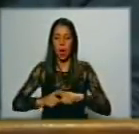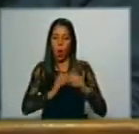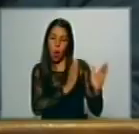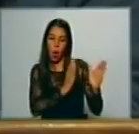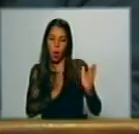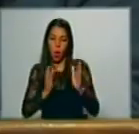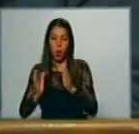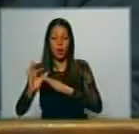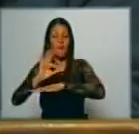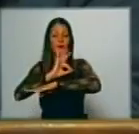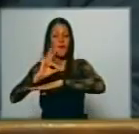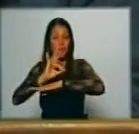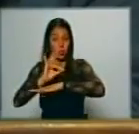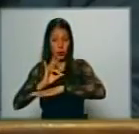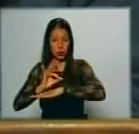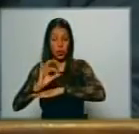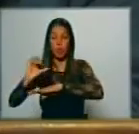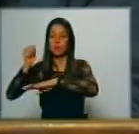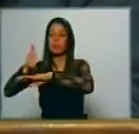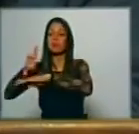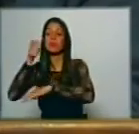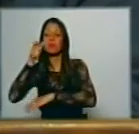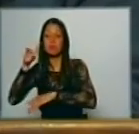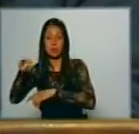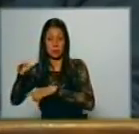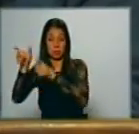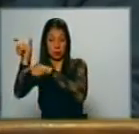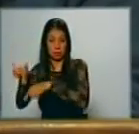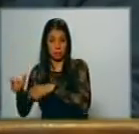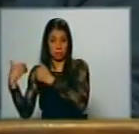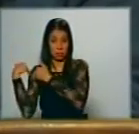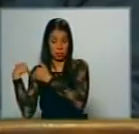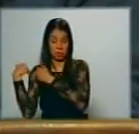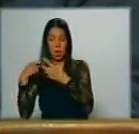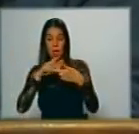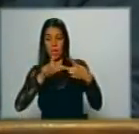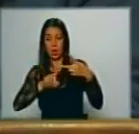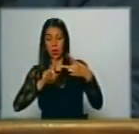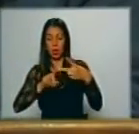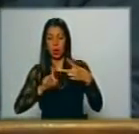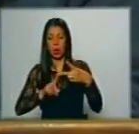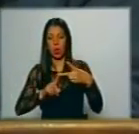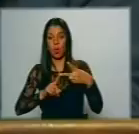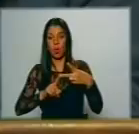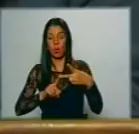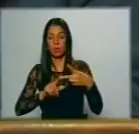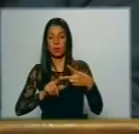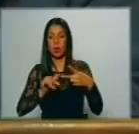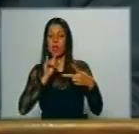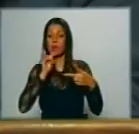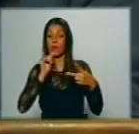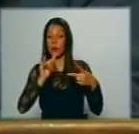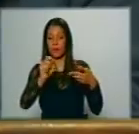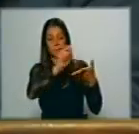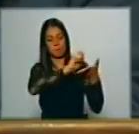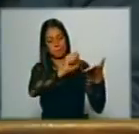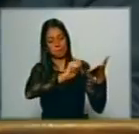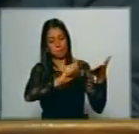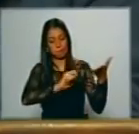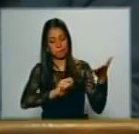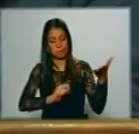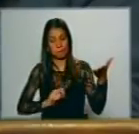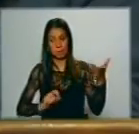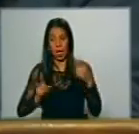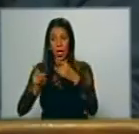organización y funcionamiento de la superintendencia. 2. Presentar a la máxima autoridad del órgano del